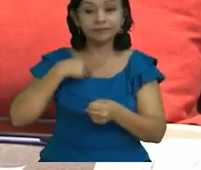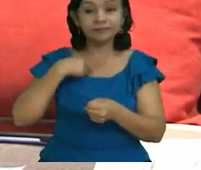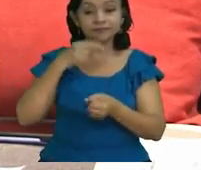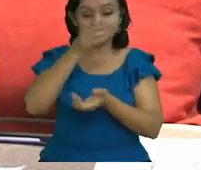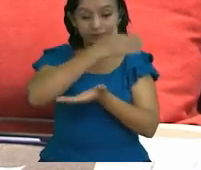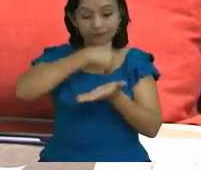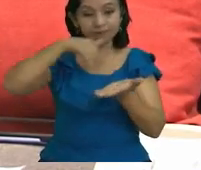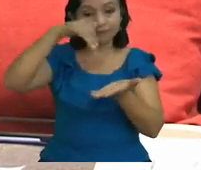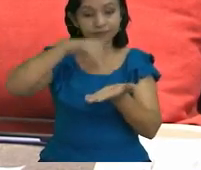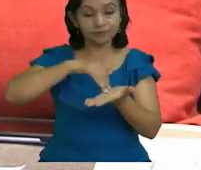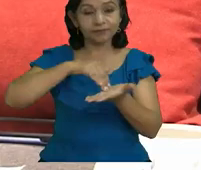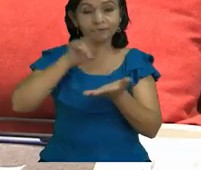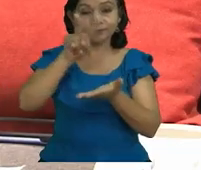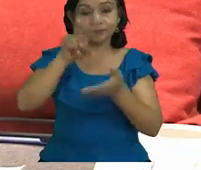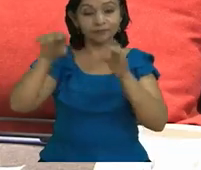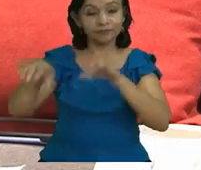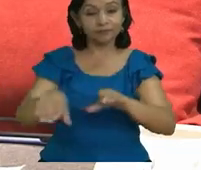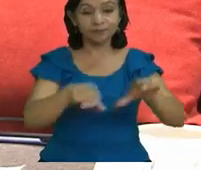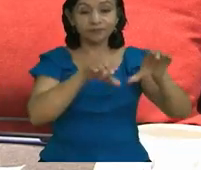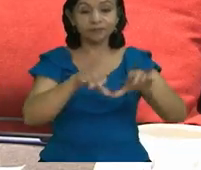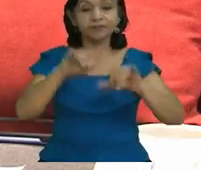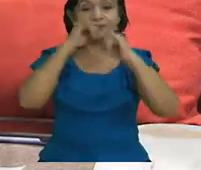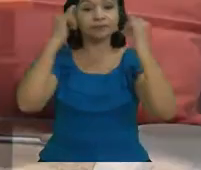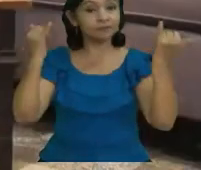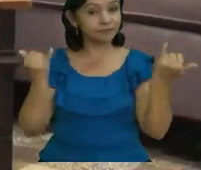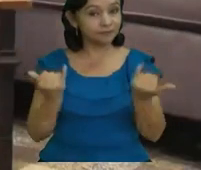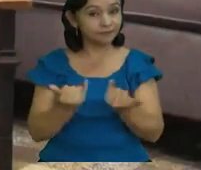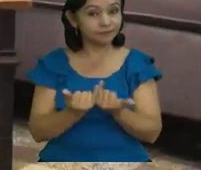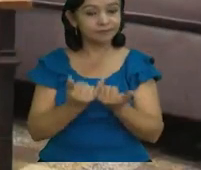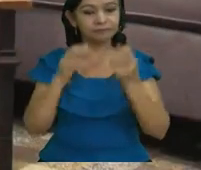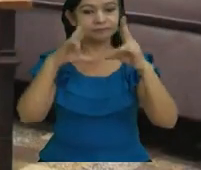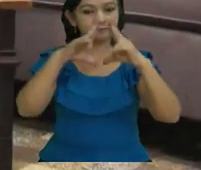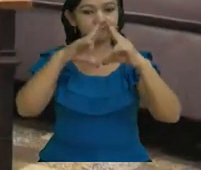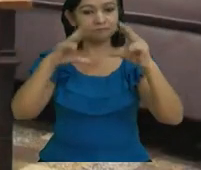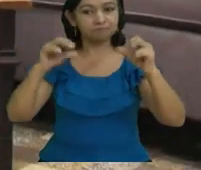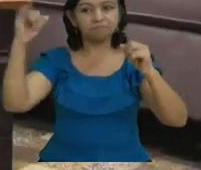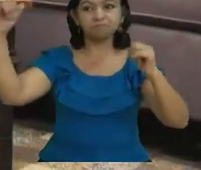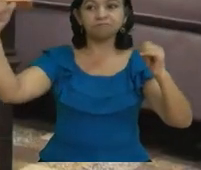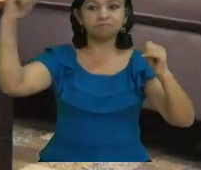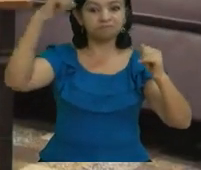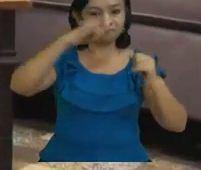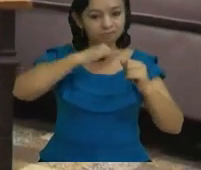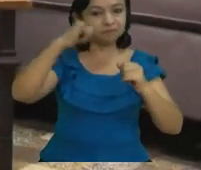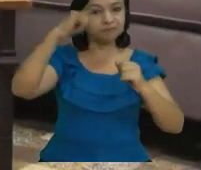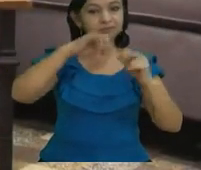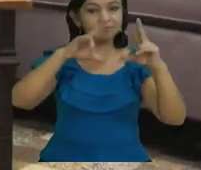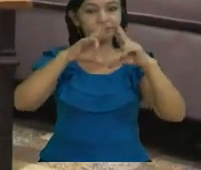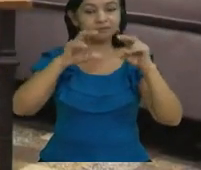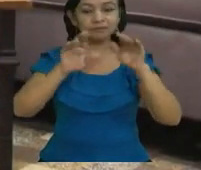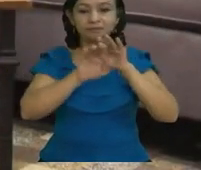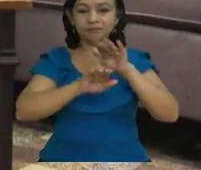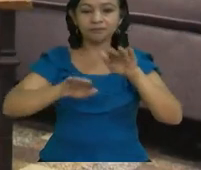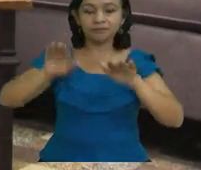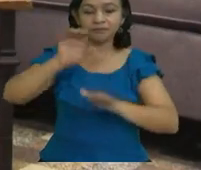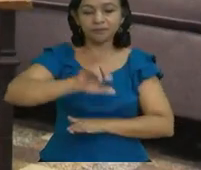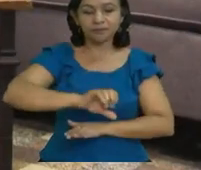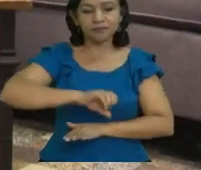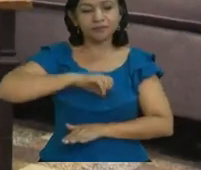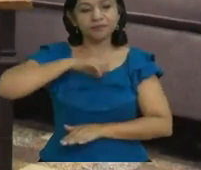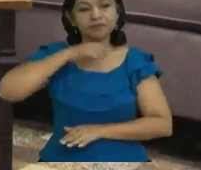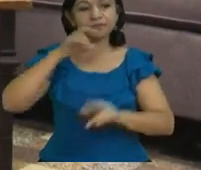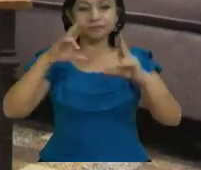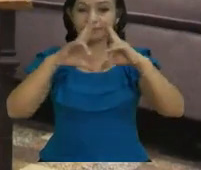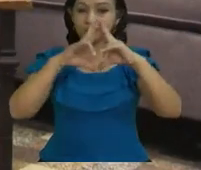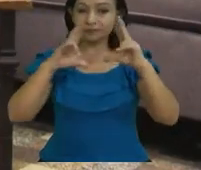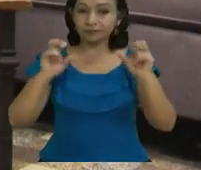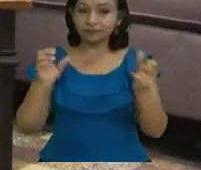eventos importantísimos internacionales. Okay. Esto viene a llenarnos de más orgullo y de más compromiso. ¿Por